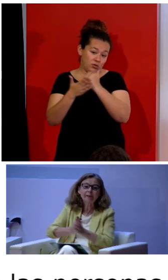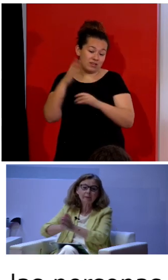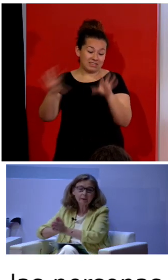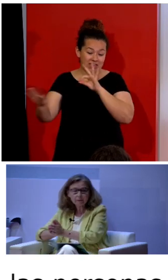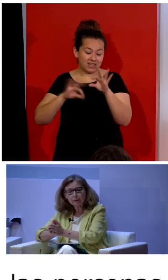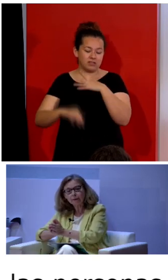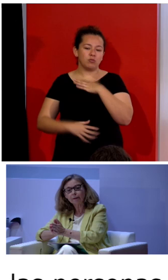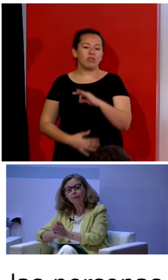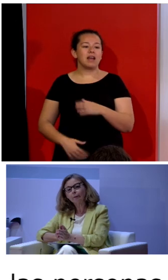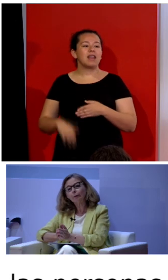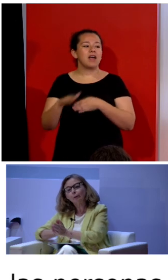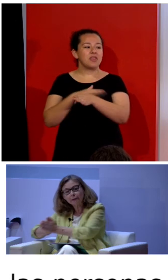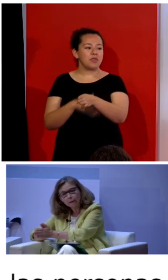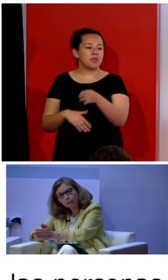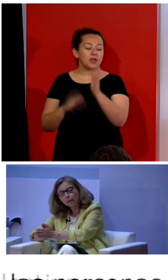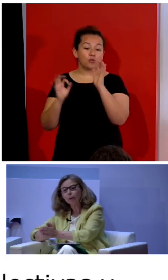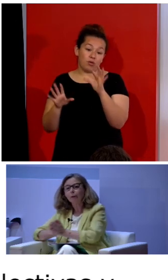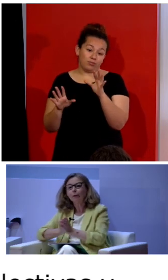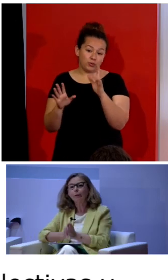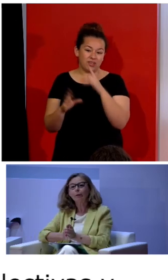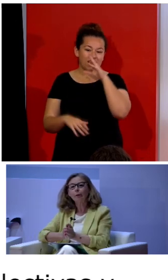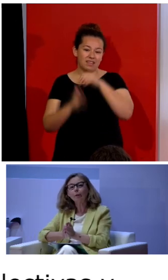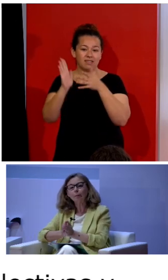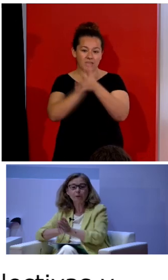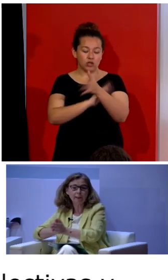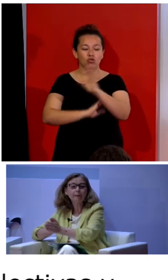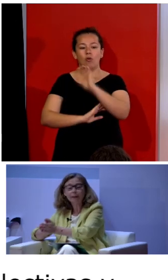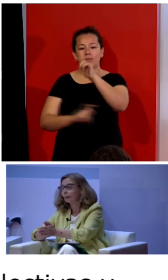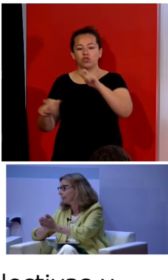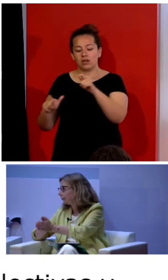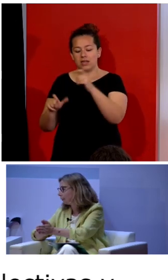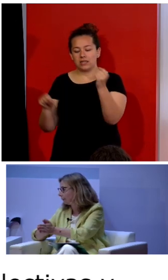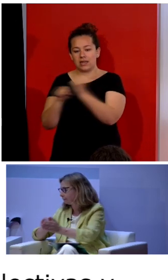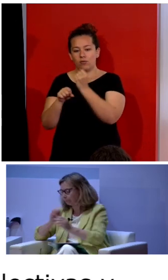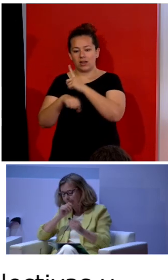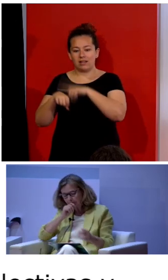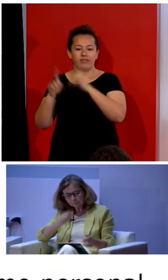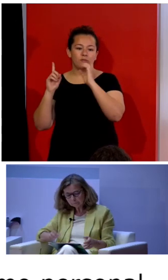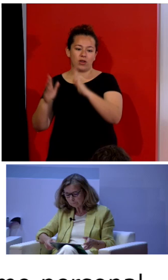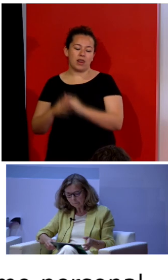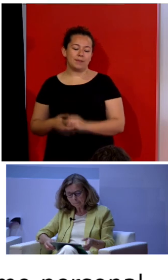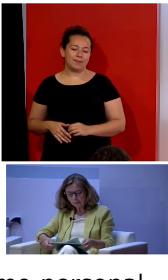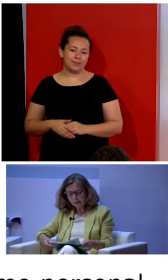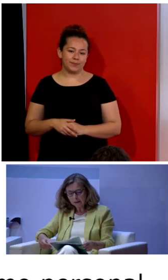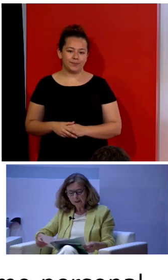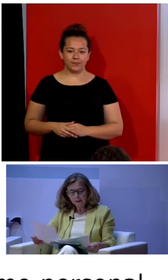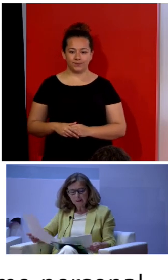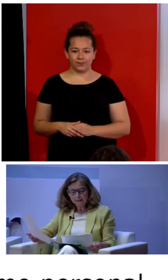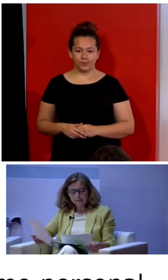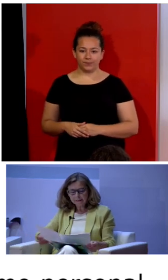puedan acceder como interino o como personal laboral temporal.